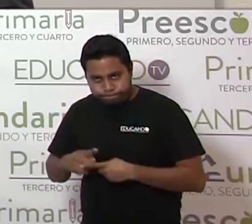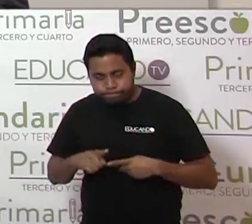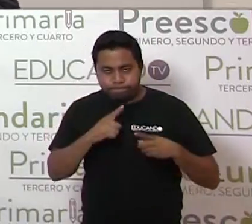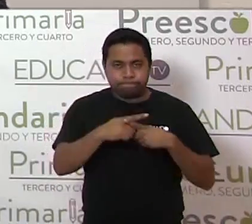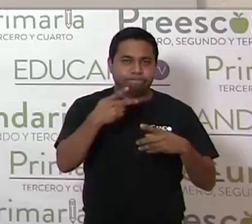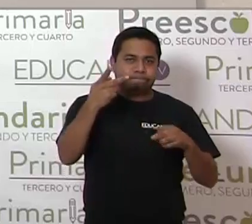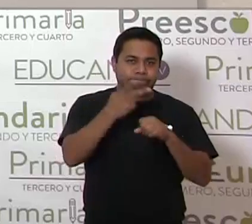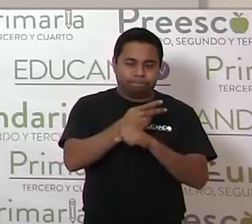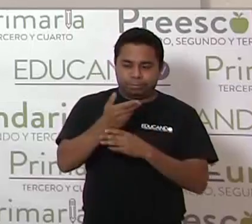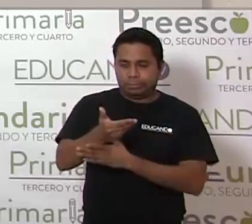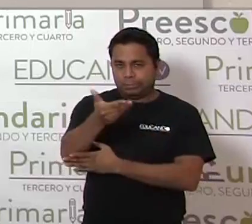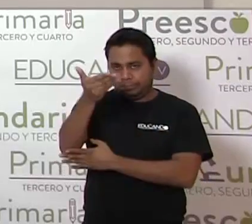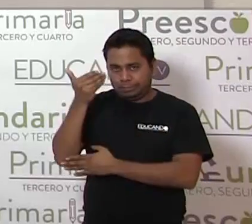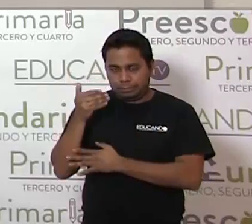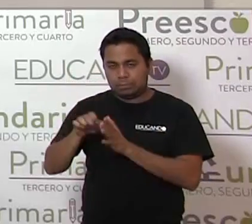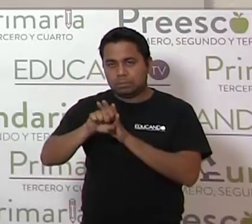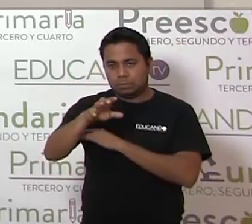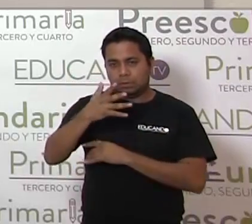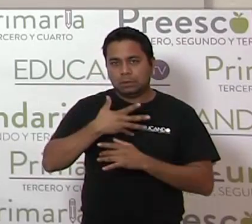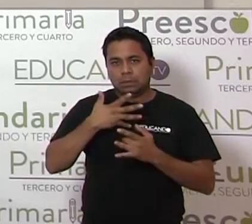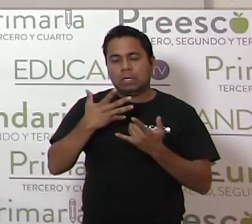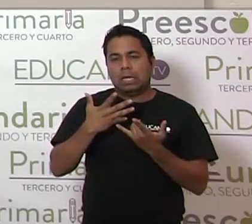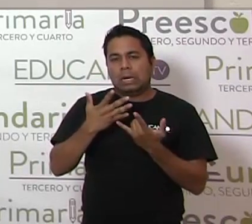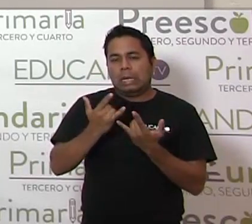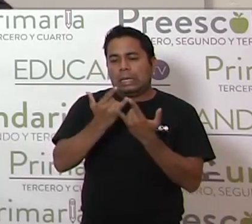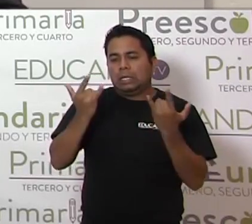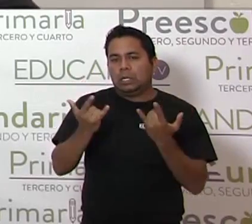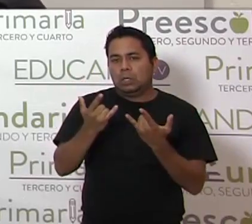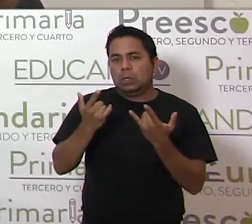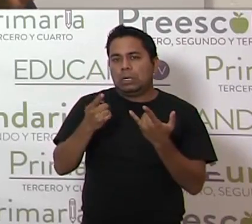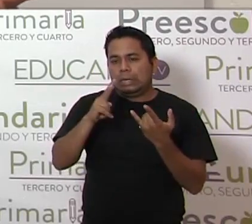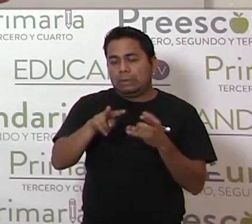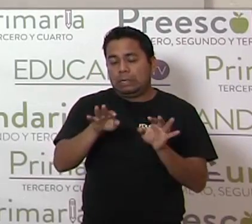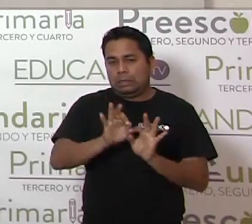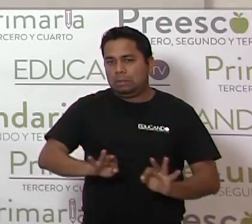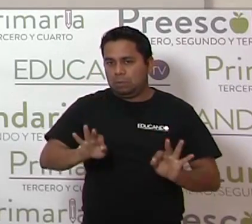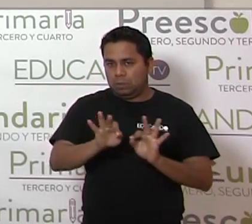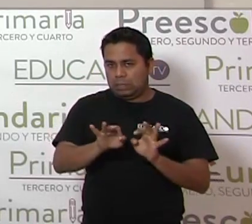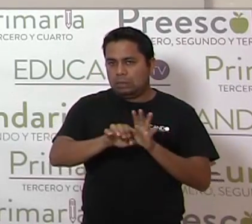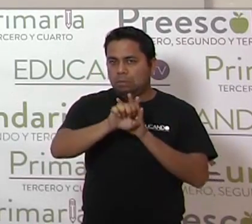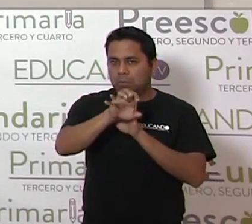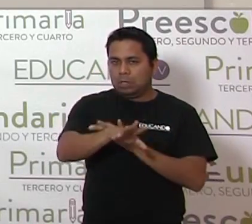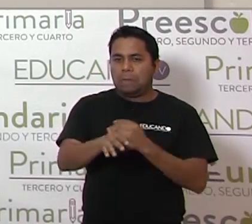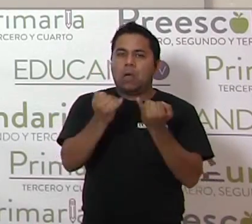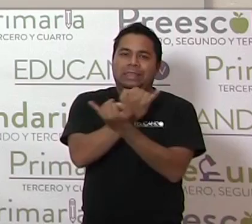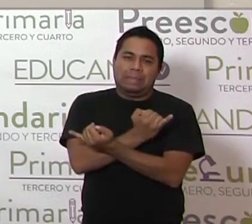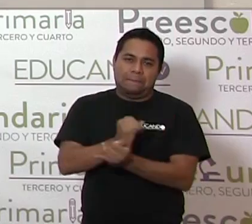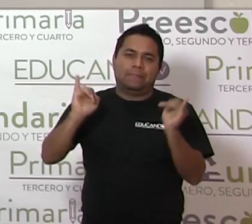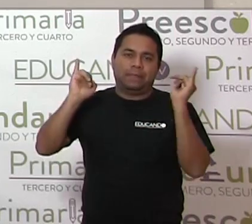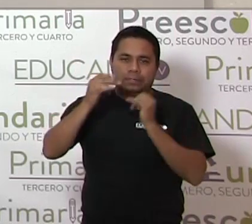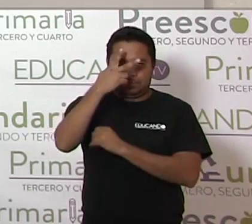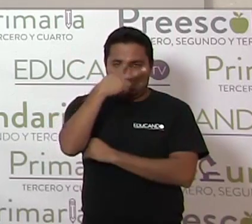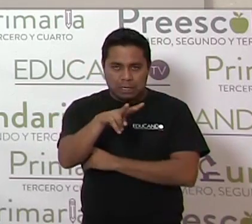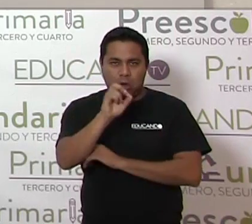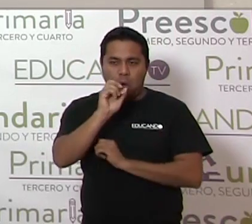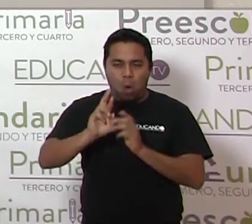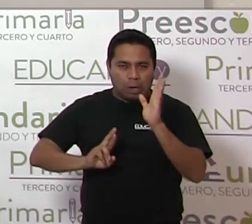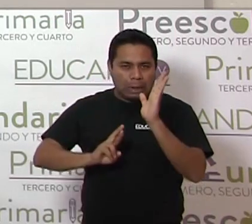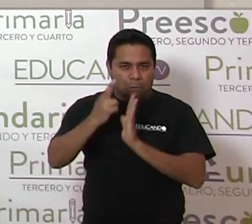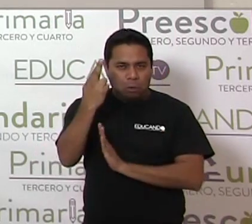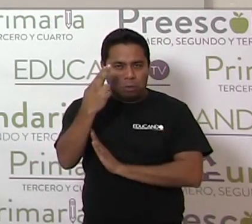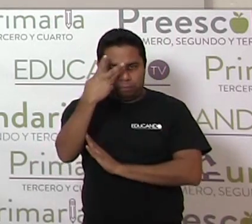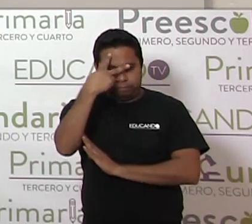diferentes acontecimientos. Hay acontecimientos muy importantes que definen nuestra historia, como la independencia de México, como la